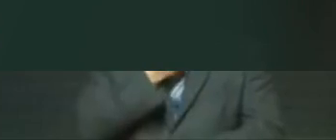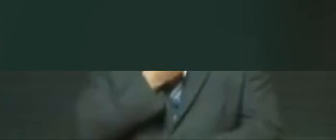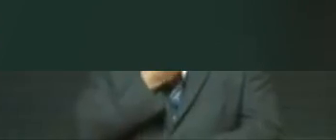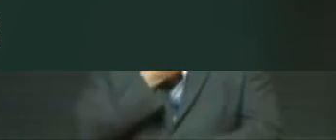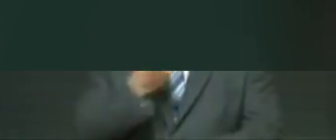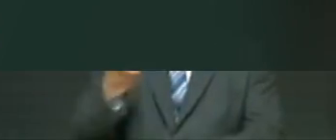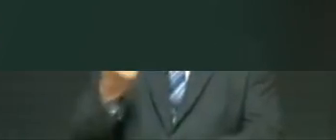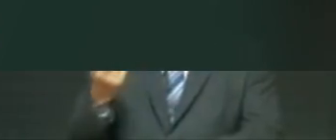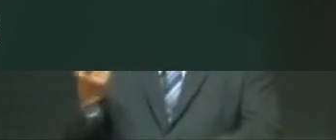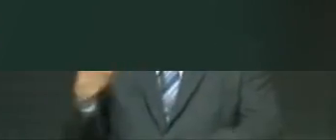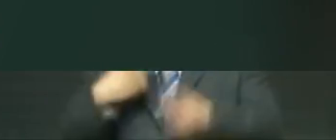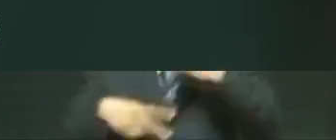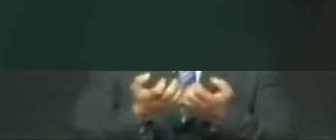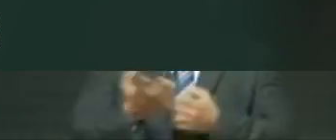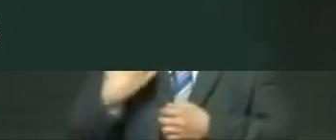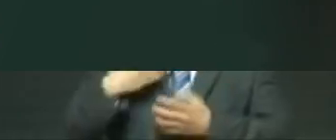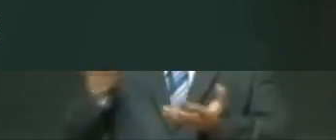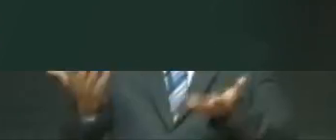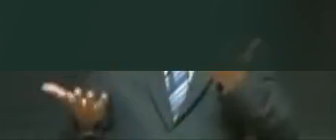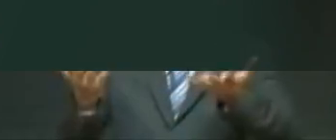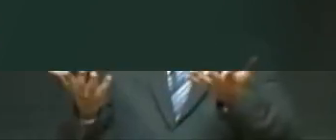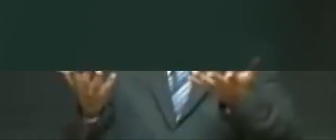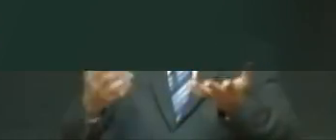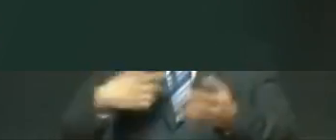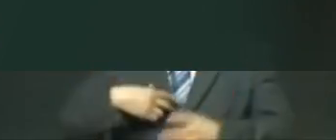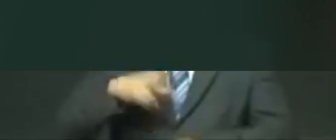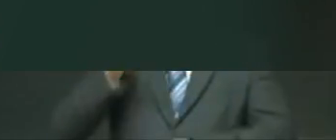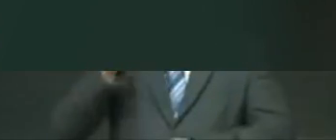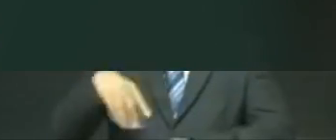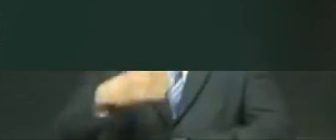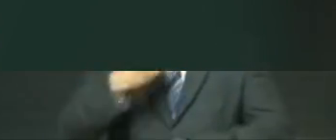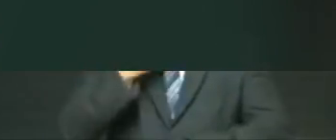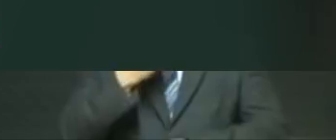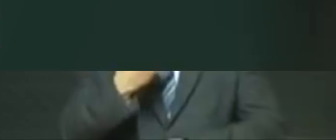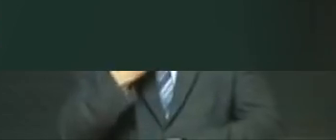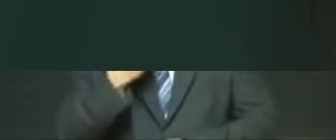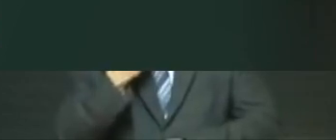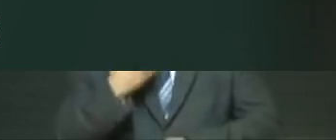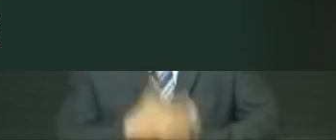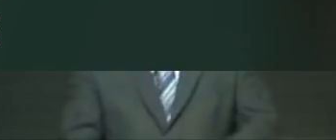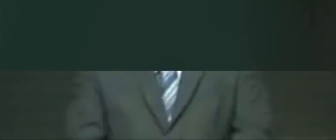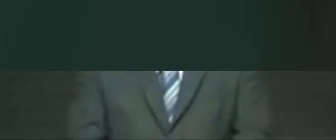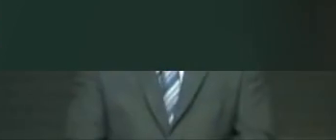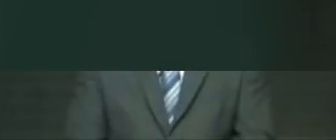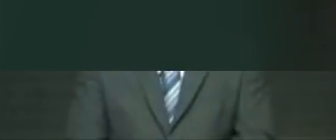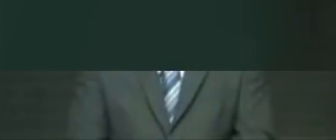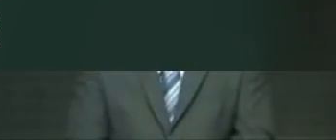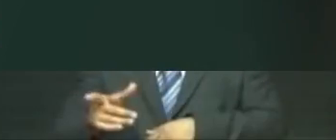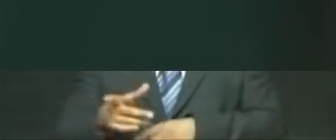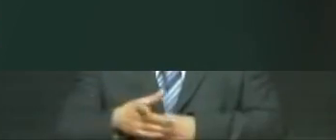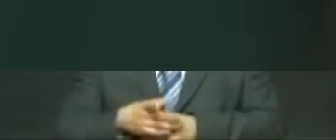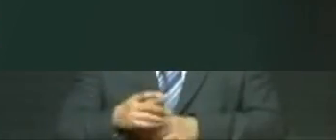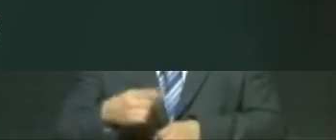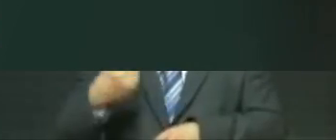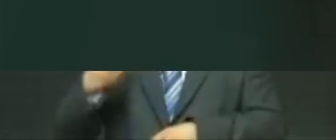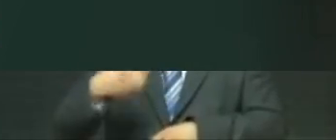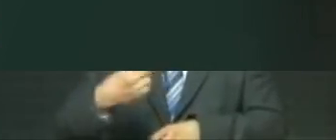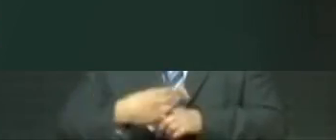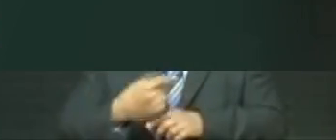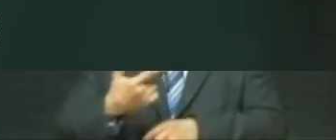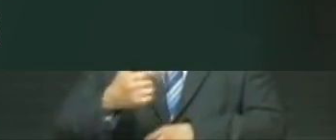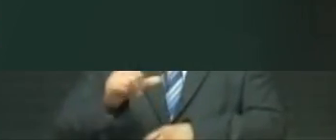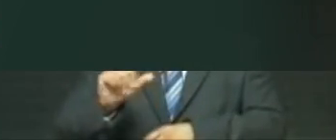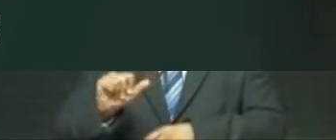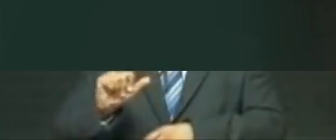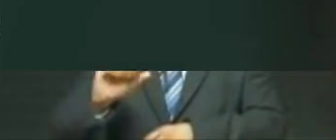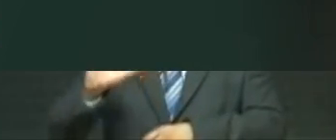pobladores de las alcaldías Venustiano Carranza y Gustavo Amadero como Ave Fénix, forma parte de la nueva infraestructura verde que desarrolla el gobierno